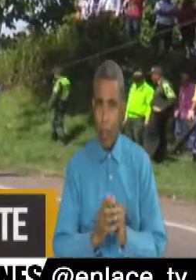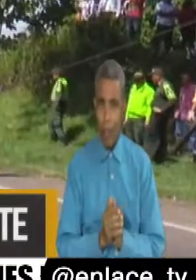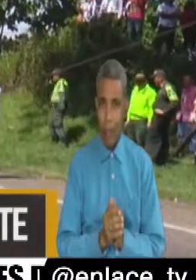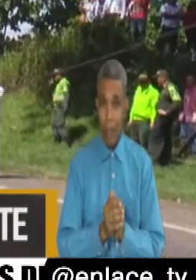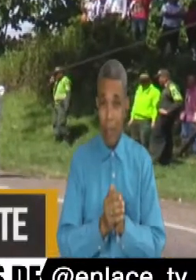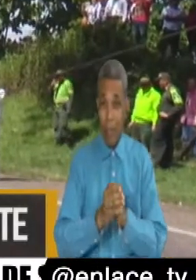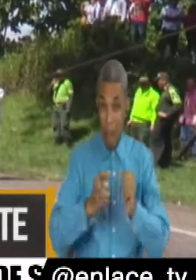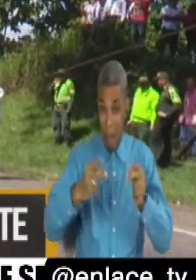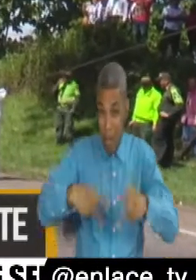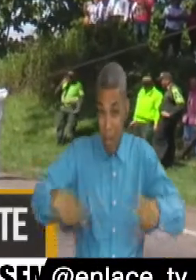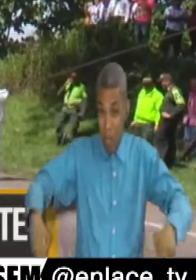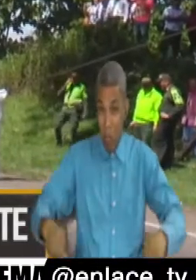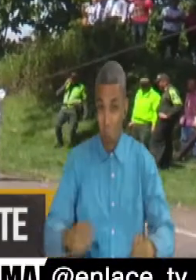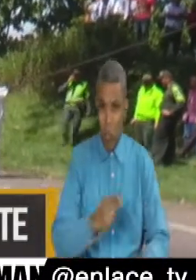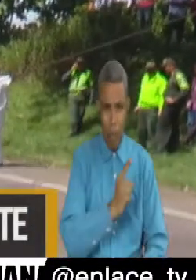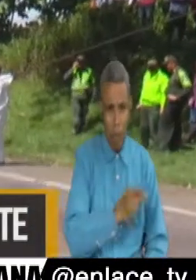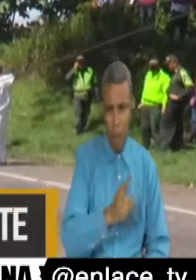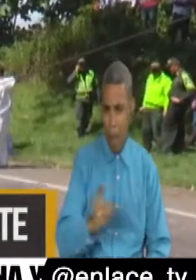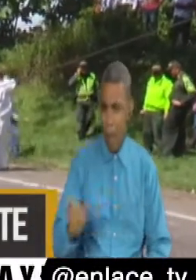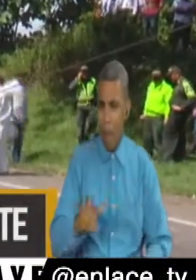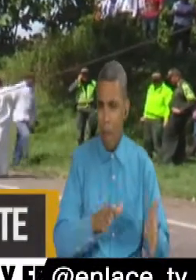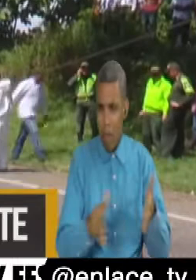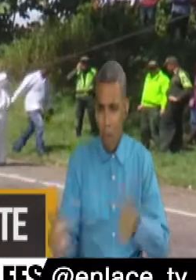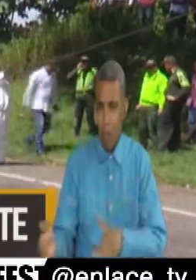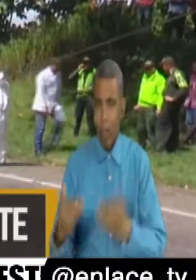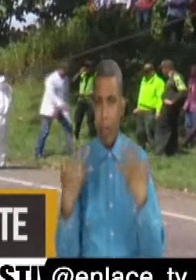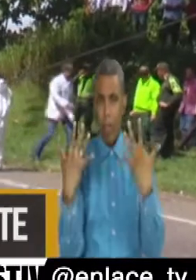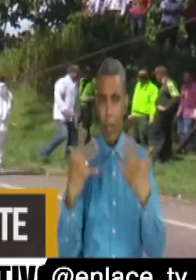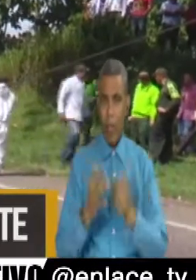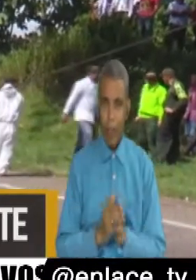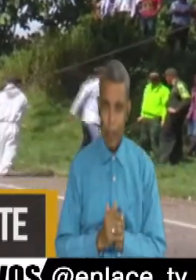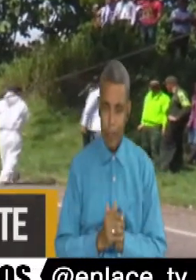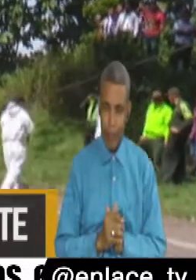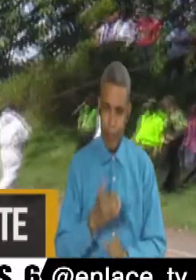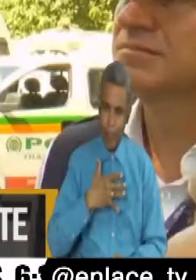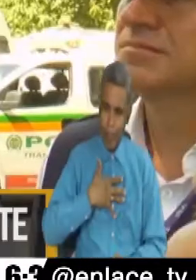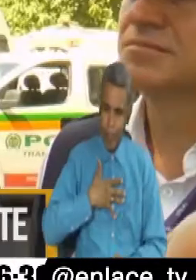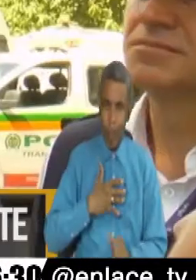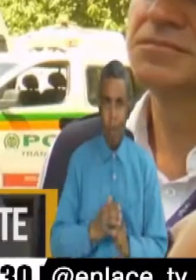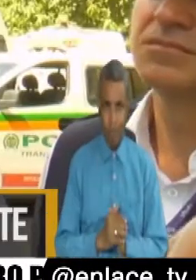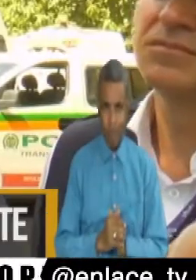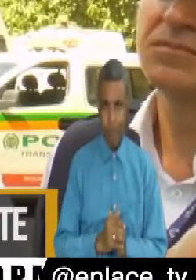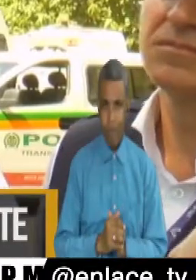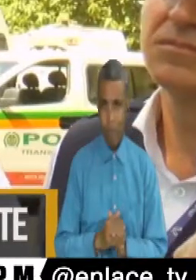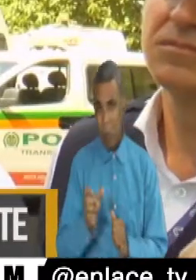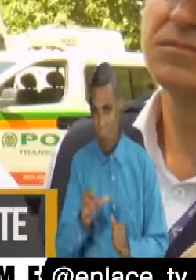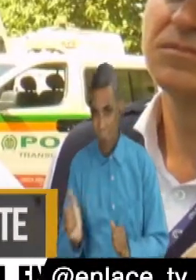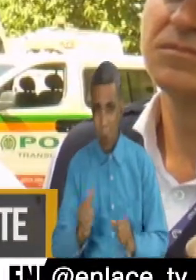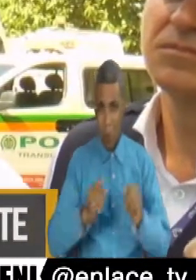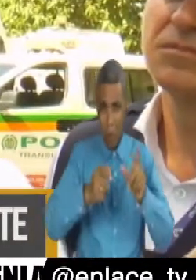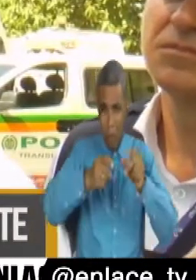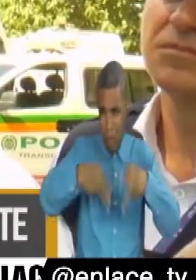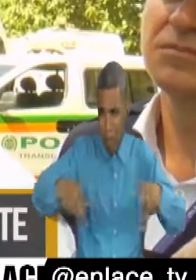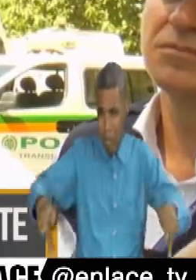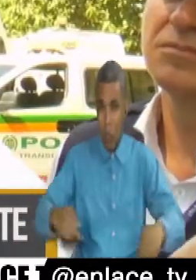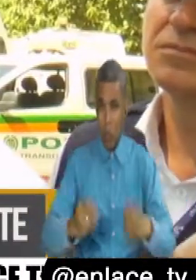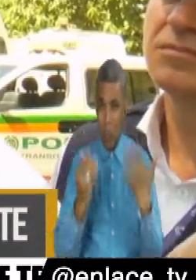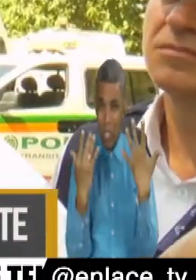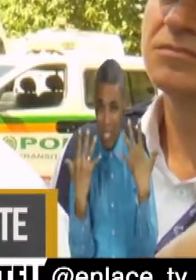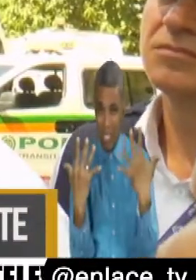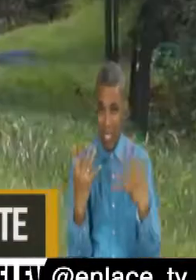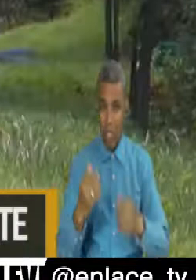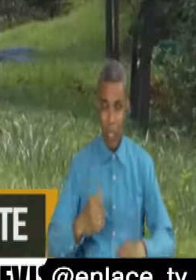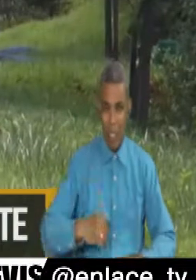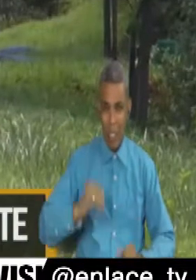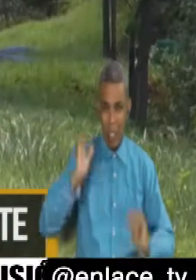perdido la vida, y pues los 3 heridos, de los cuales me informan que son 6 y 4 las personas muertas. Entonces es lamentable